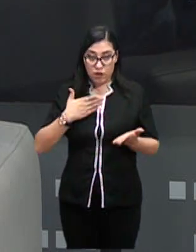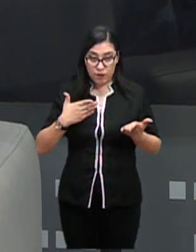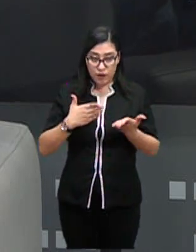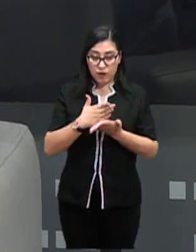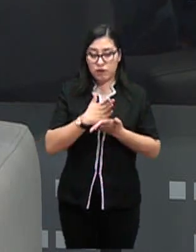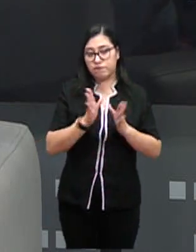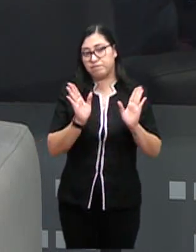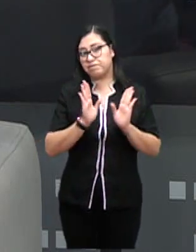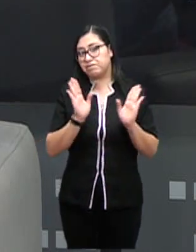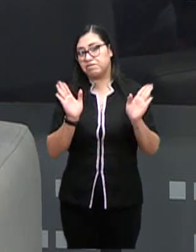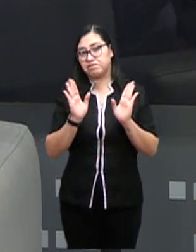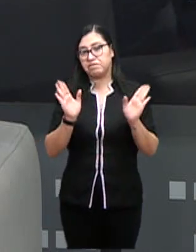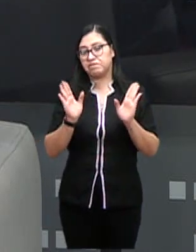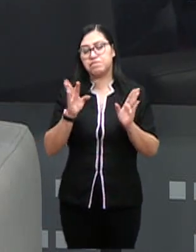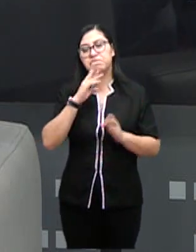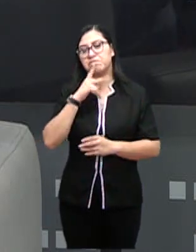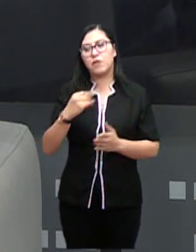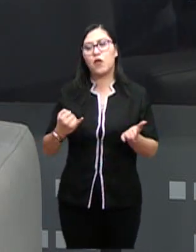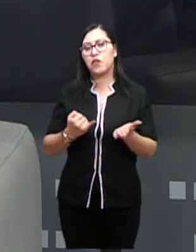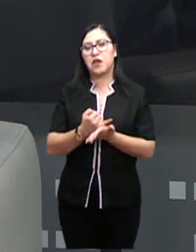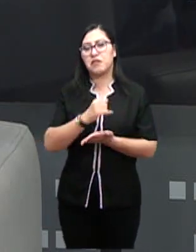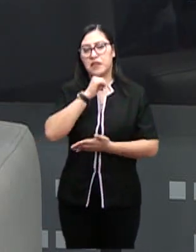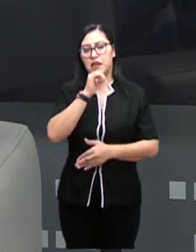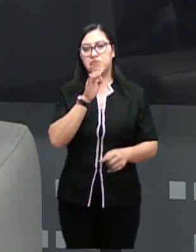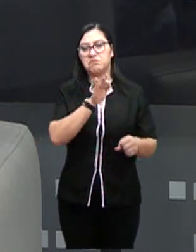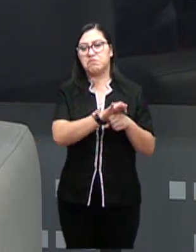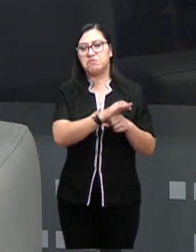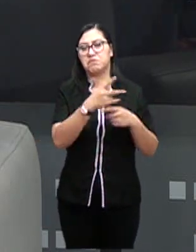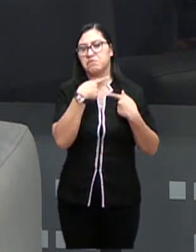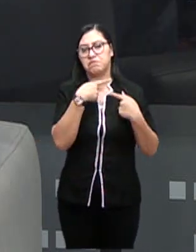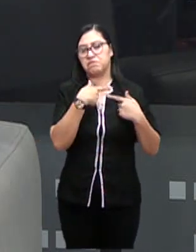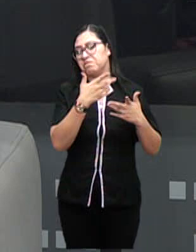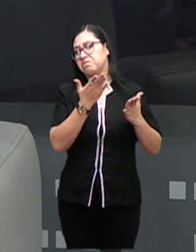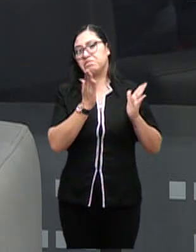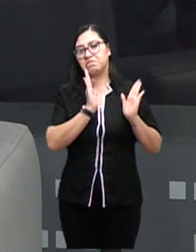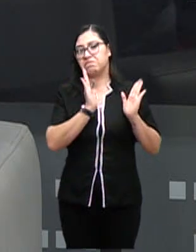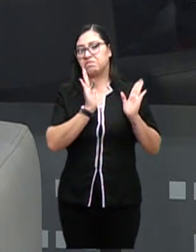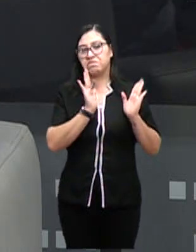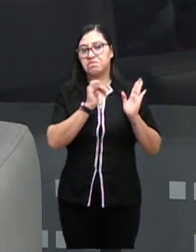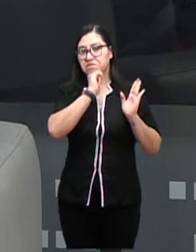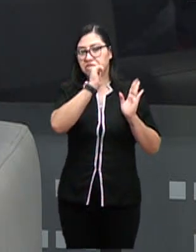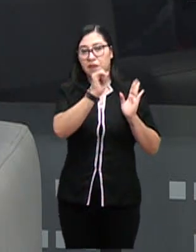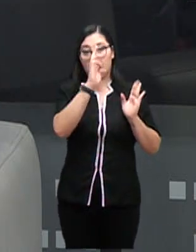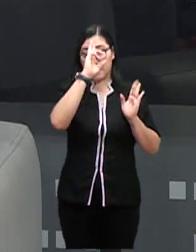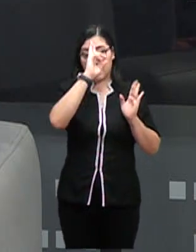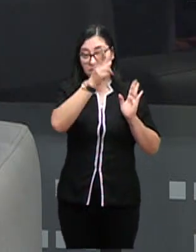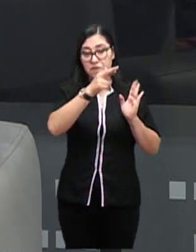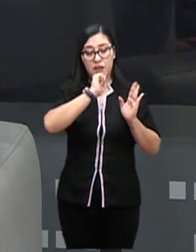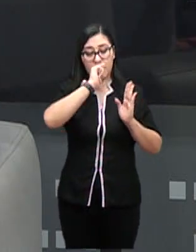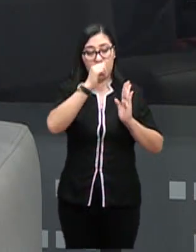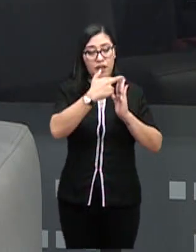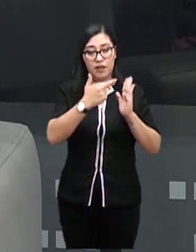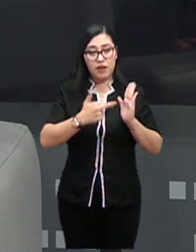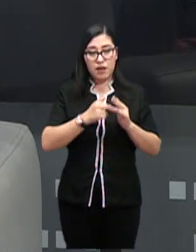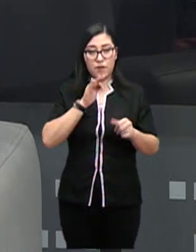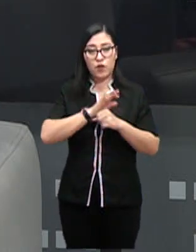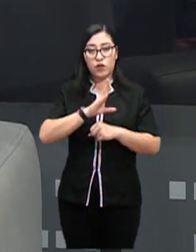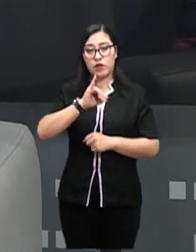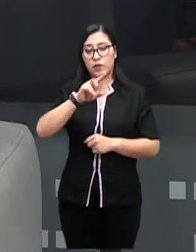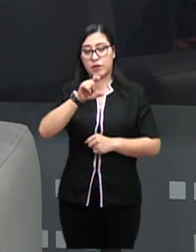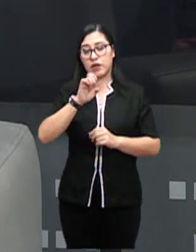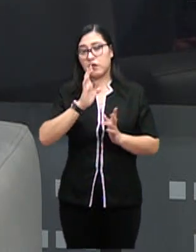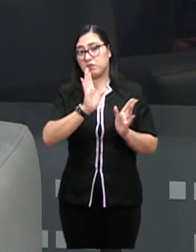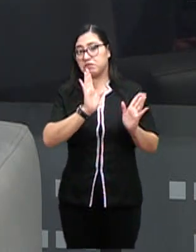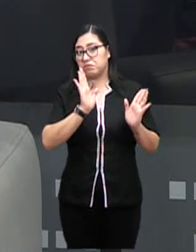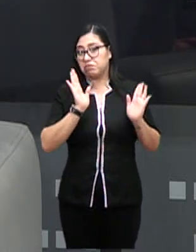enjuague. Decidimos no defender ese tipo de personas ya que no respetan los lineamientos de Protección Civil ni las recomendaciones de las